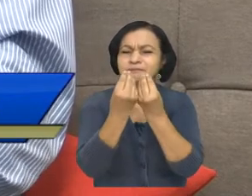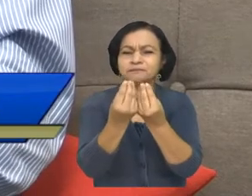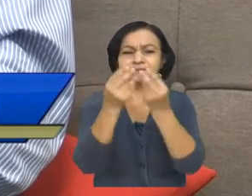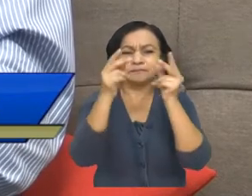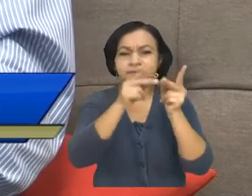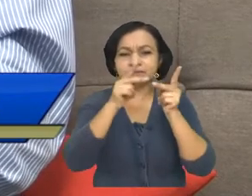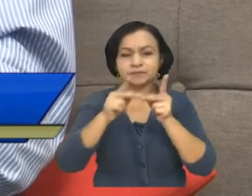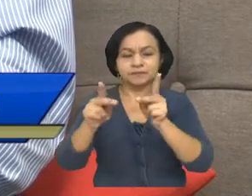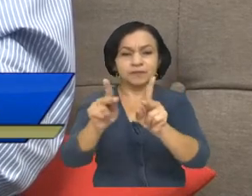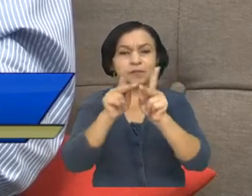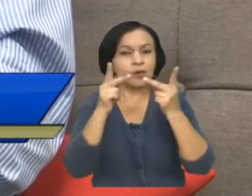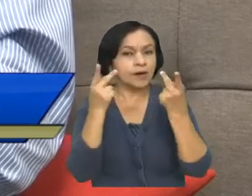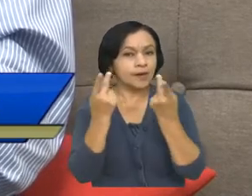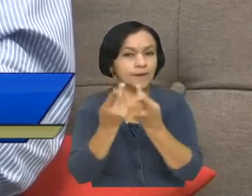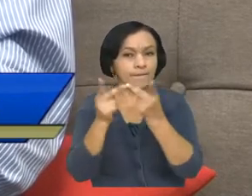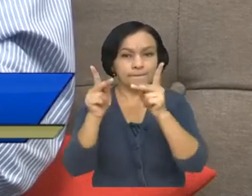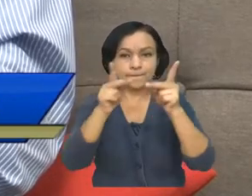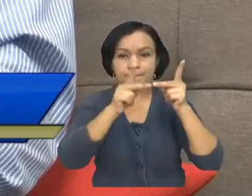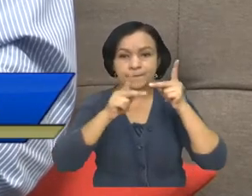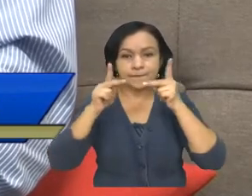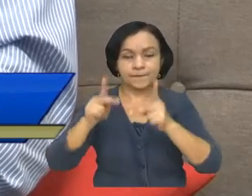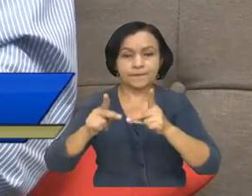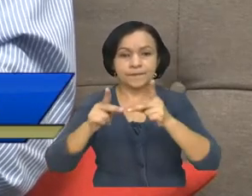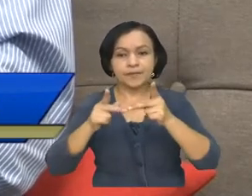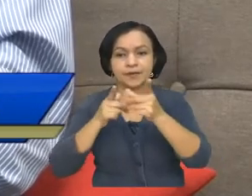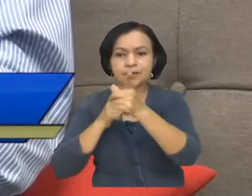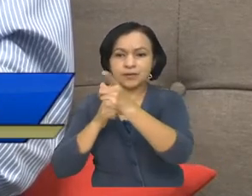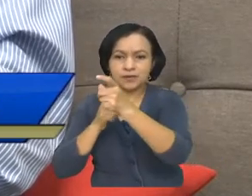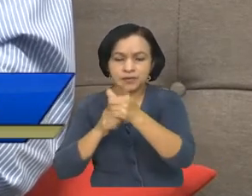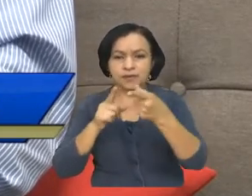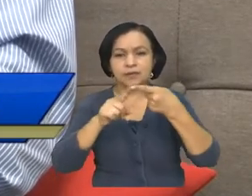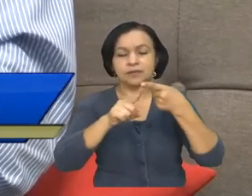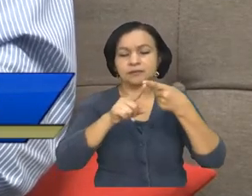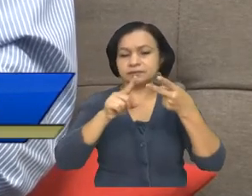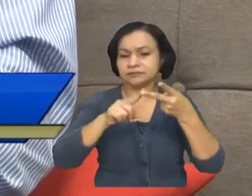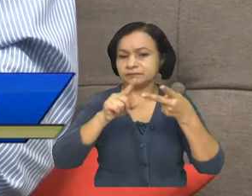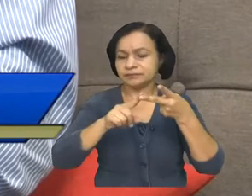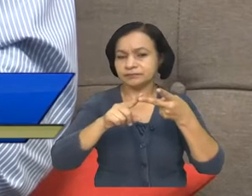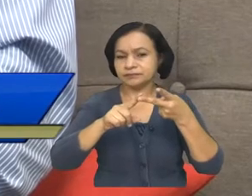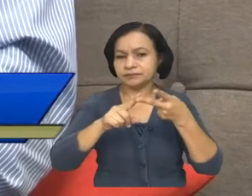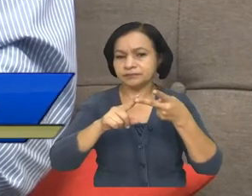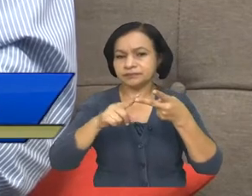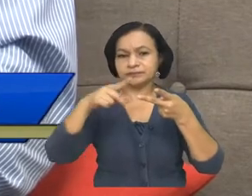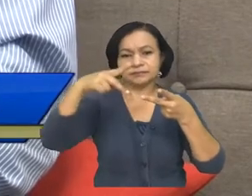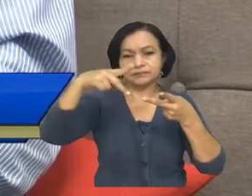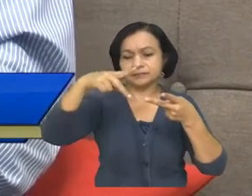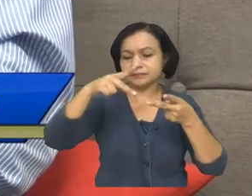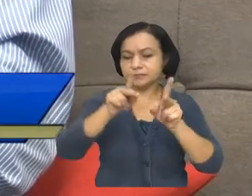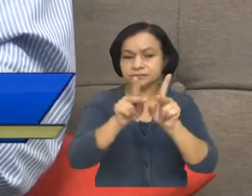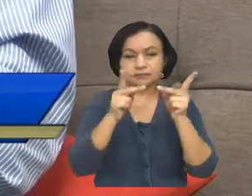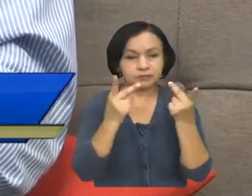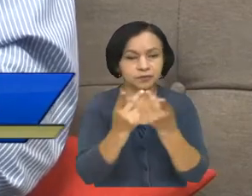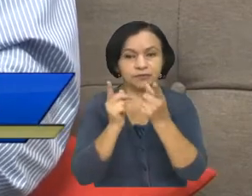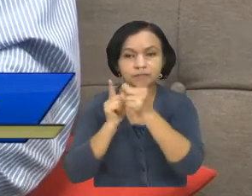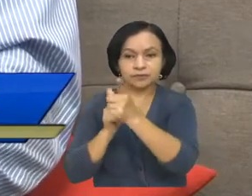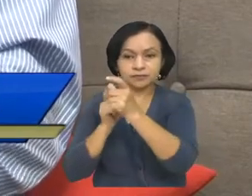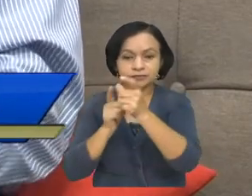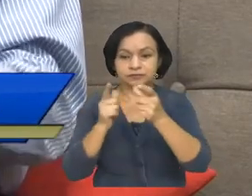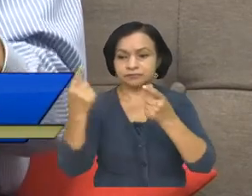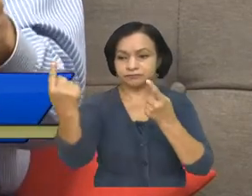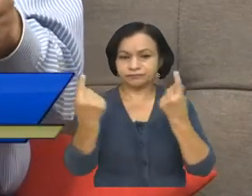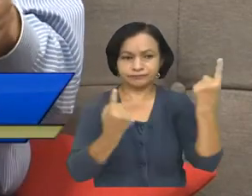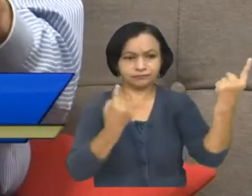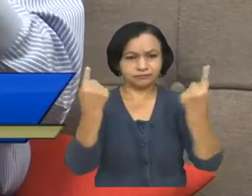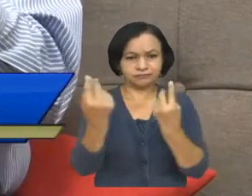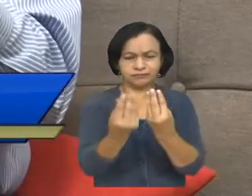del pueblo, gente, compañeros armados, milicianos, combatientes populares. Y